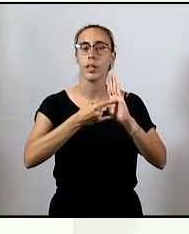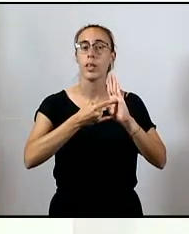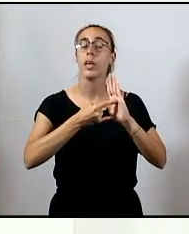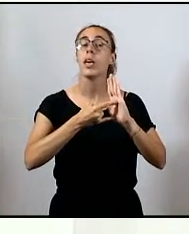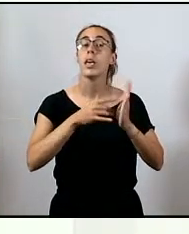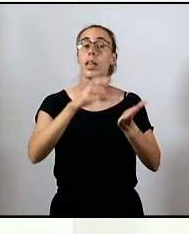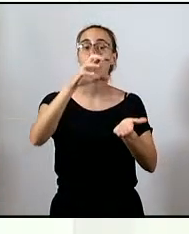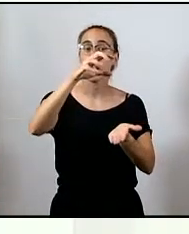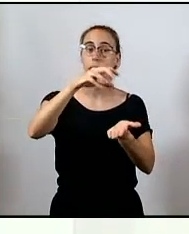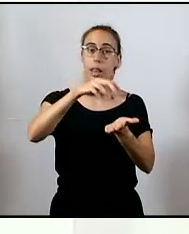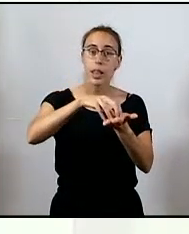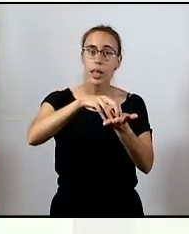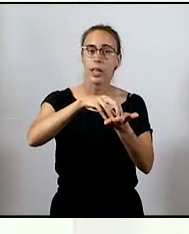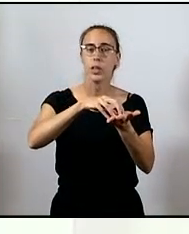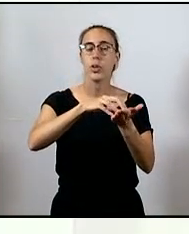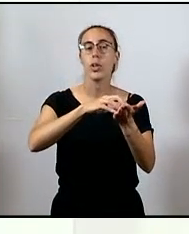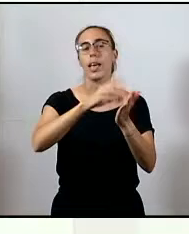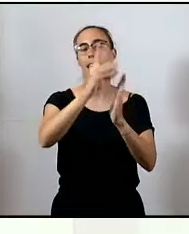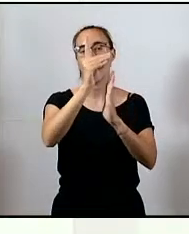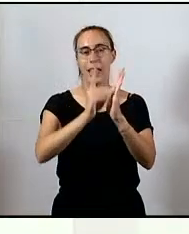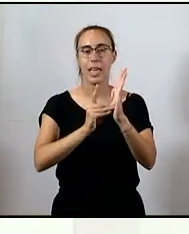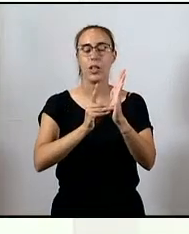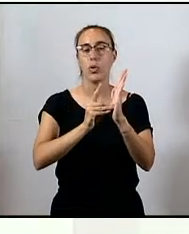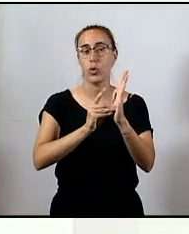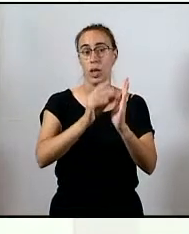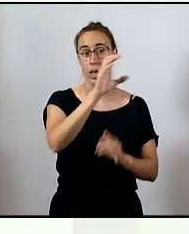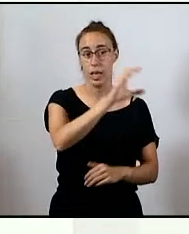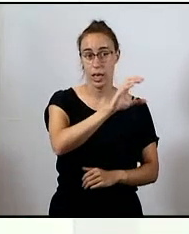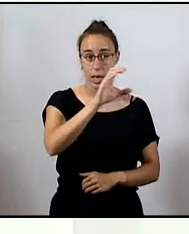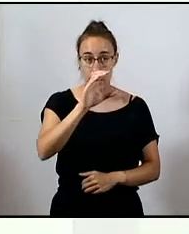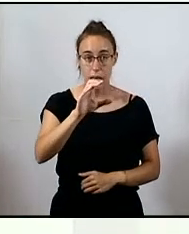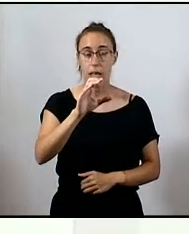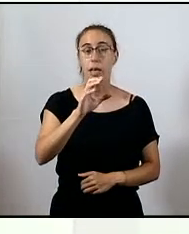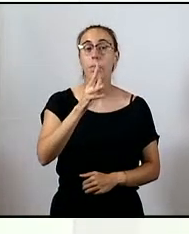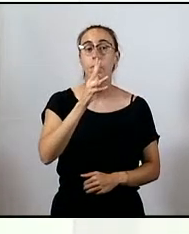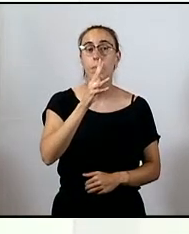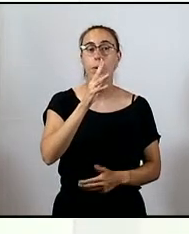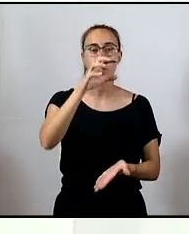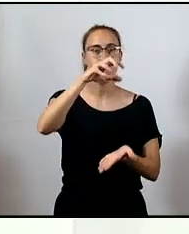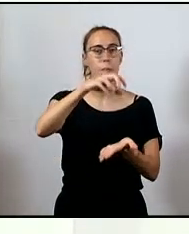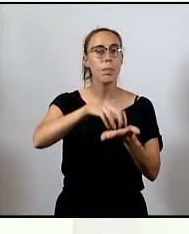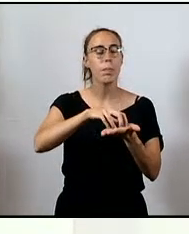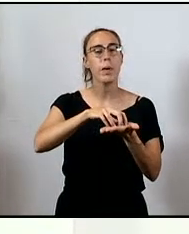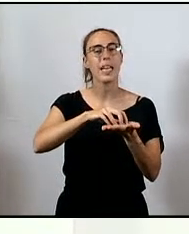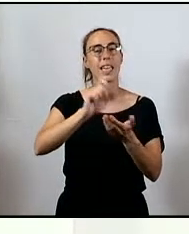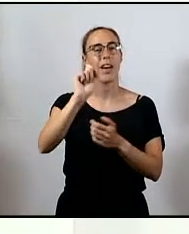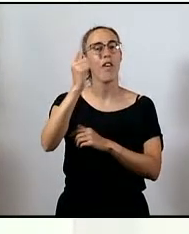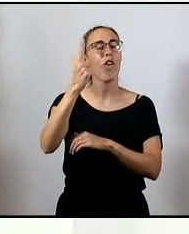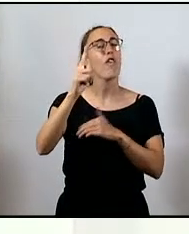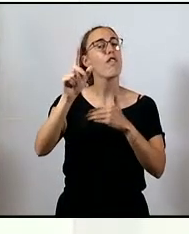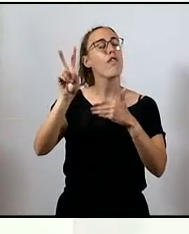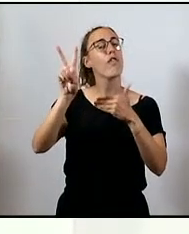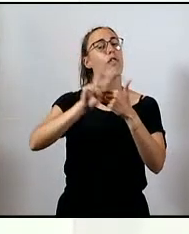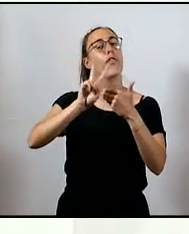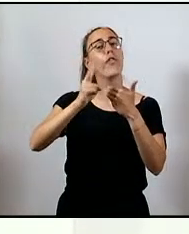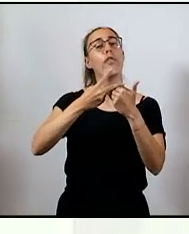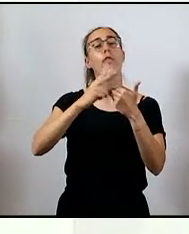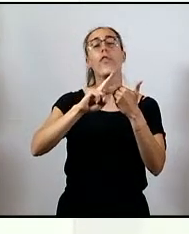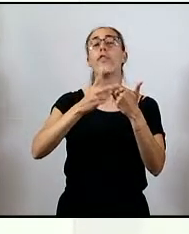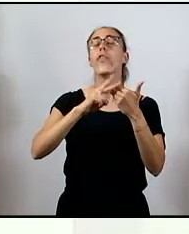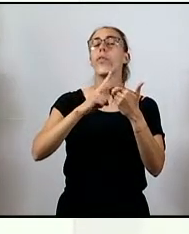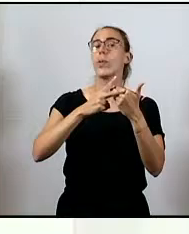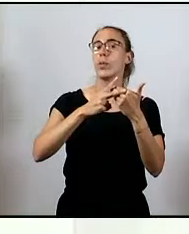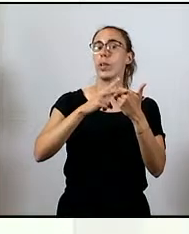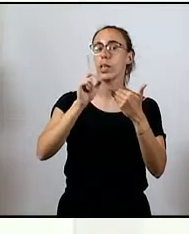centro de proceso de datos en la ciudad de Cáceres, con una planta fotovoltaica que lo acompañará y con una balsa